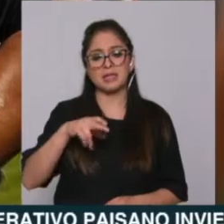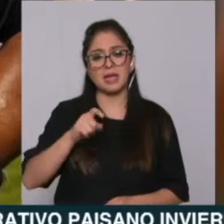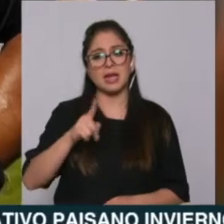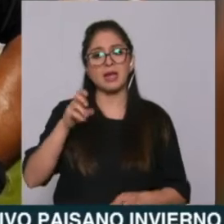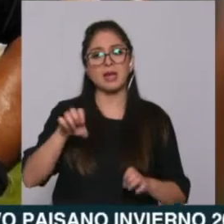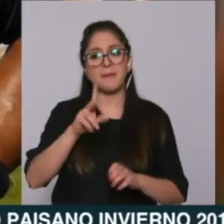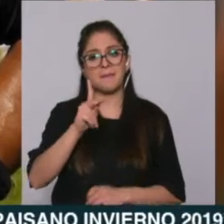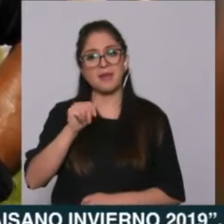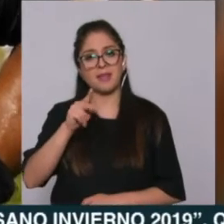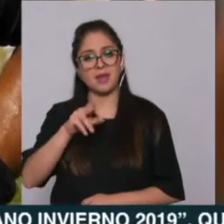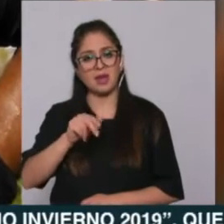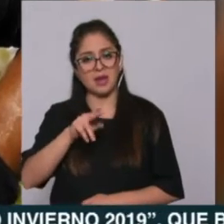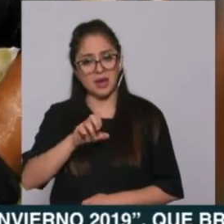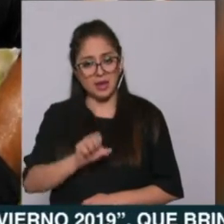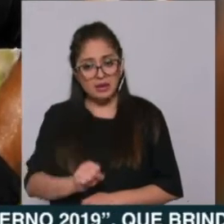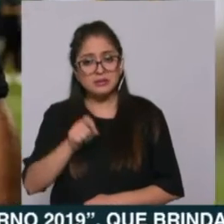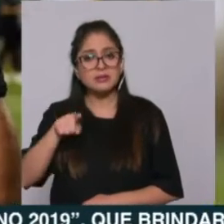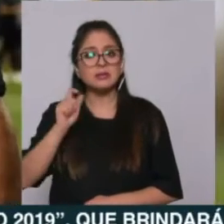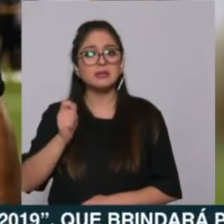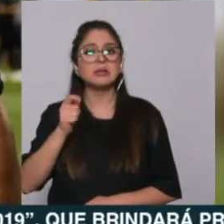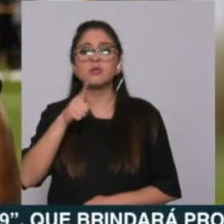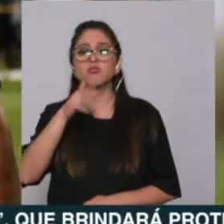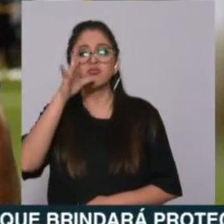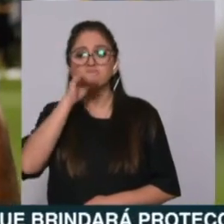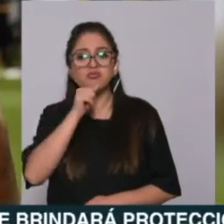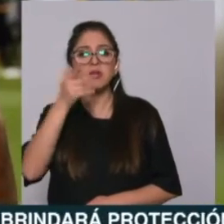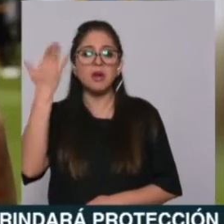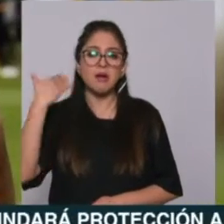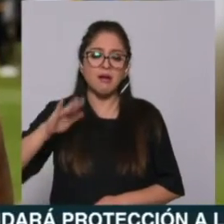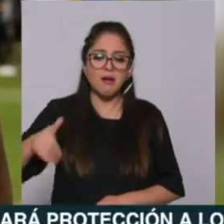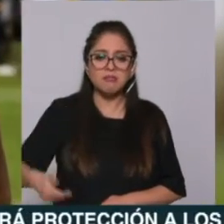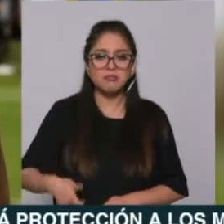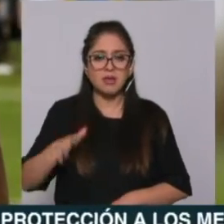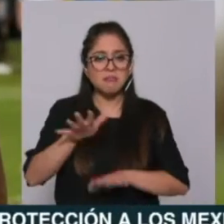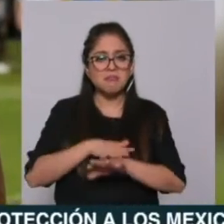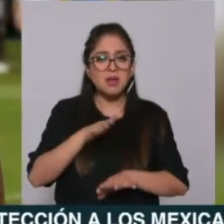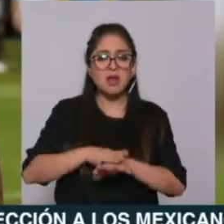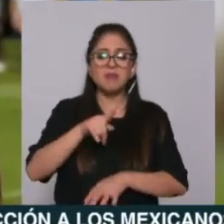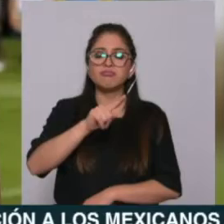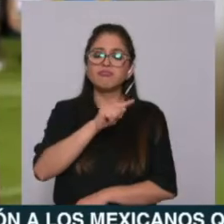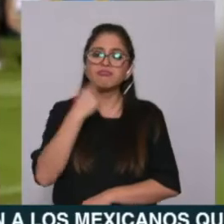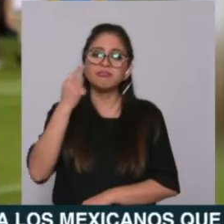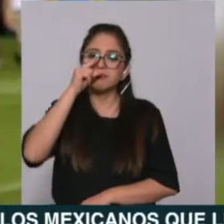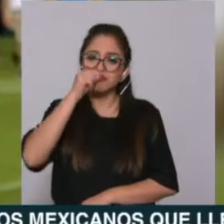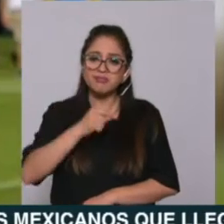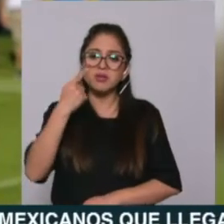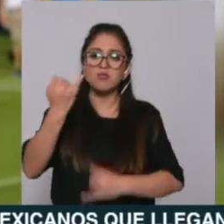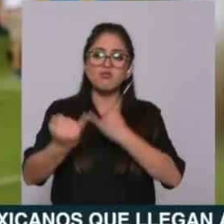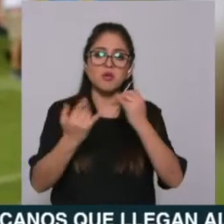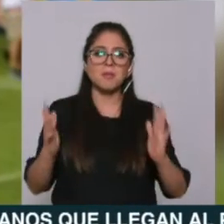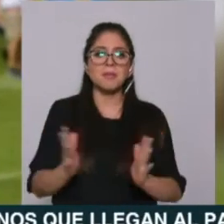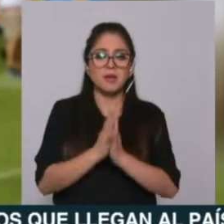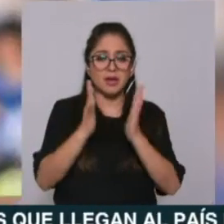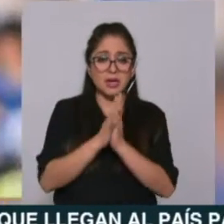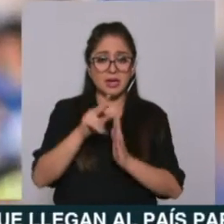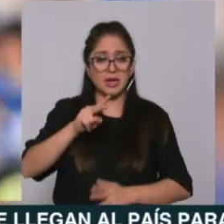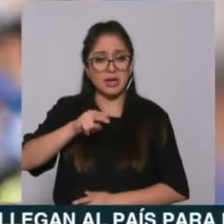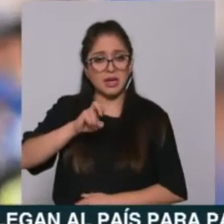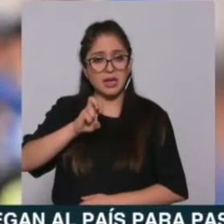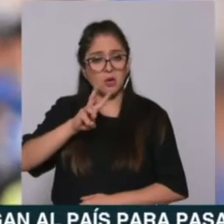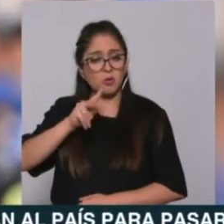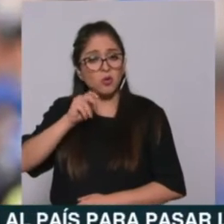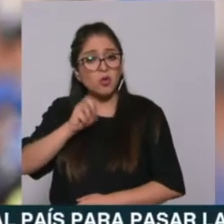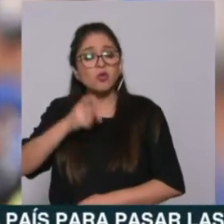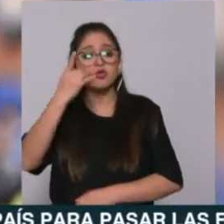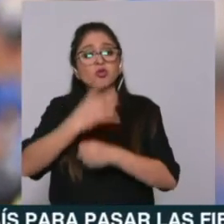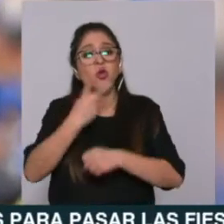Panteras de Carolina, Cam Newton, no pudo recuperarse de una lesión en el pie, por lo que se perderá lo que resta de la temporada. Newton tan solo pudo disputar los